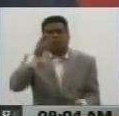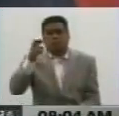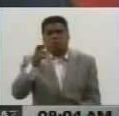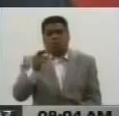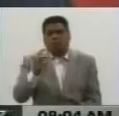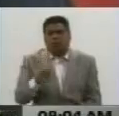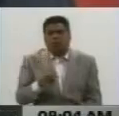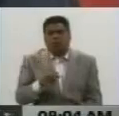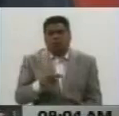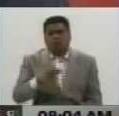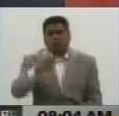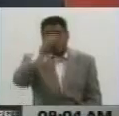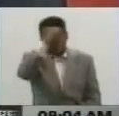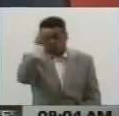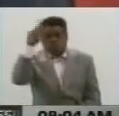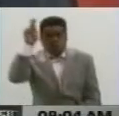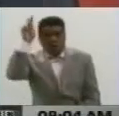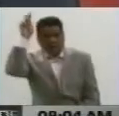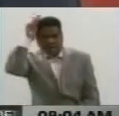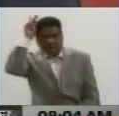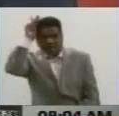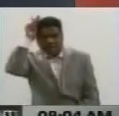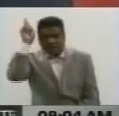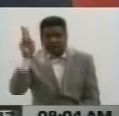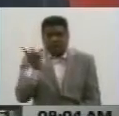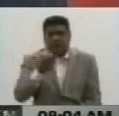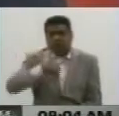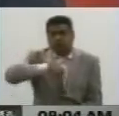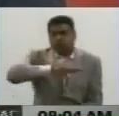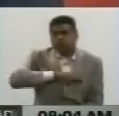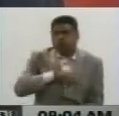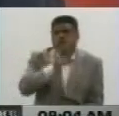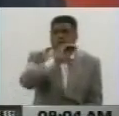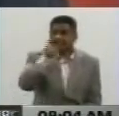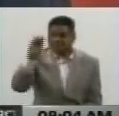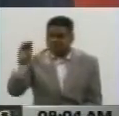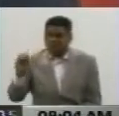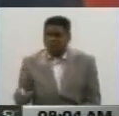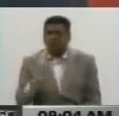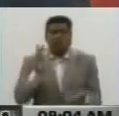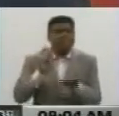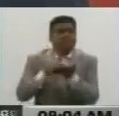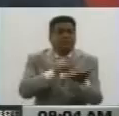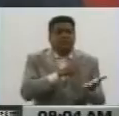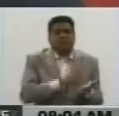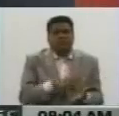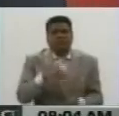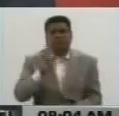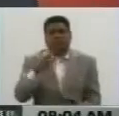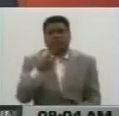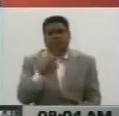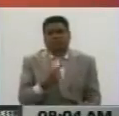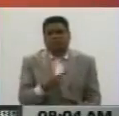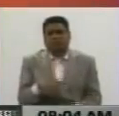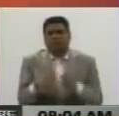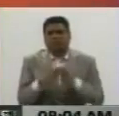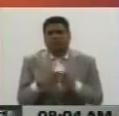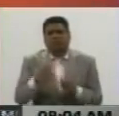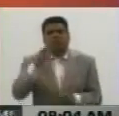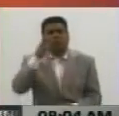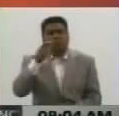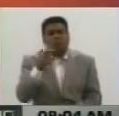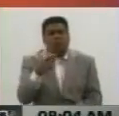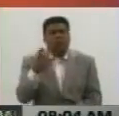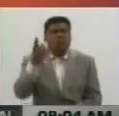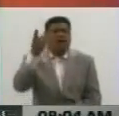En nuestro caso, nosotros no solamente hacemos las consultas, participamos directamente, sino también le decimos a los pueblos y comunidades indígenas que son